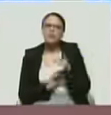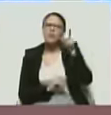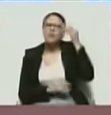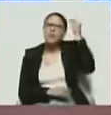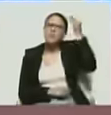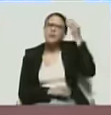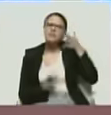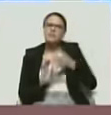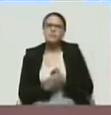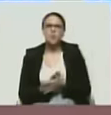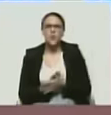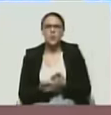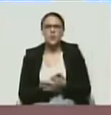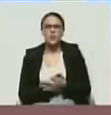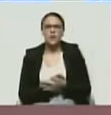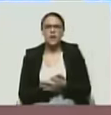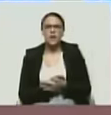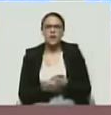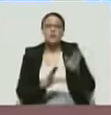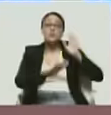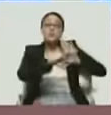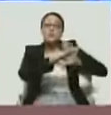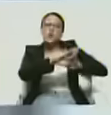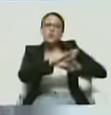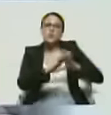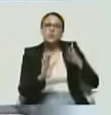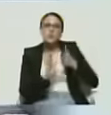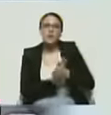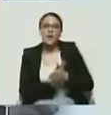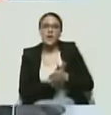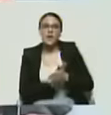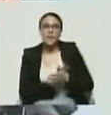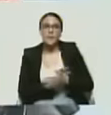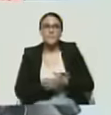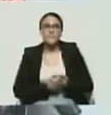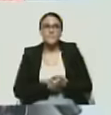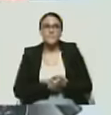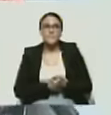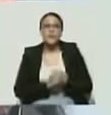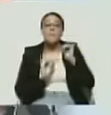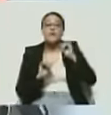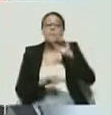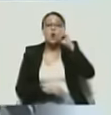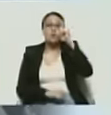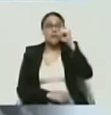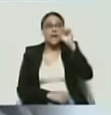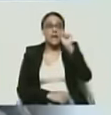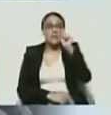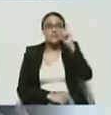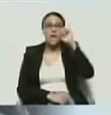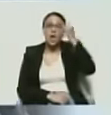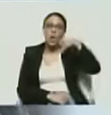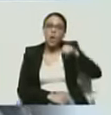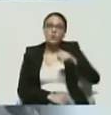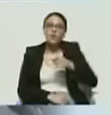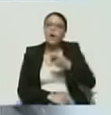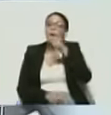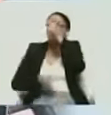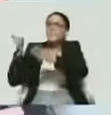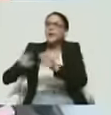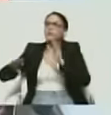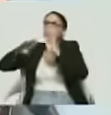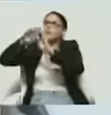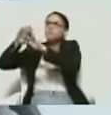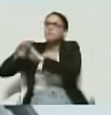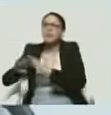respecto a una solicitud que se dio recientemente ante la Sala Constitucional del TSJ para suspender las elecciones por, a